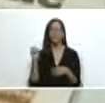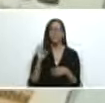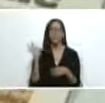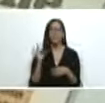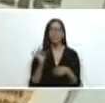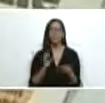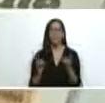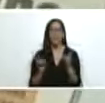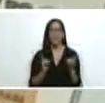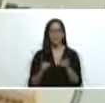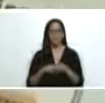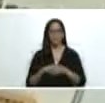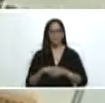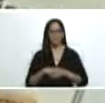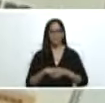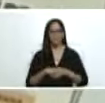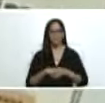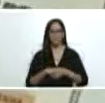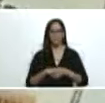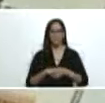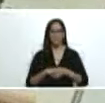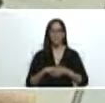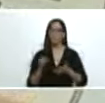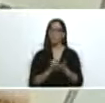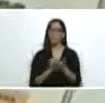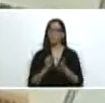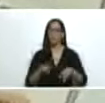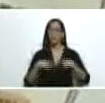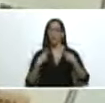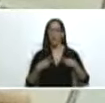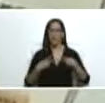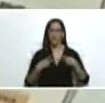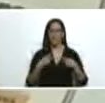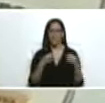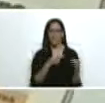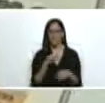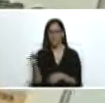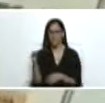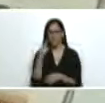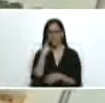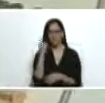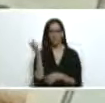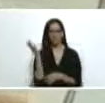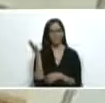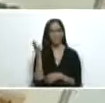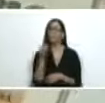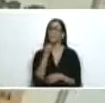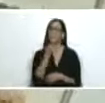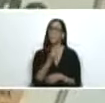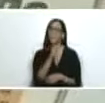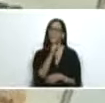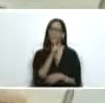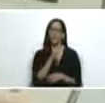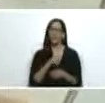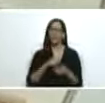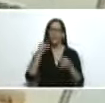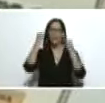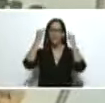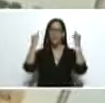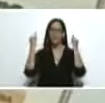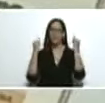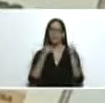La gente está en su borrón y cuenta nueva, excelente, ¿viste Ernesto? una buena idea para lo otro que estamos